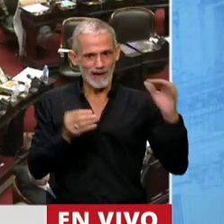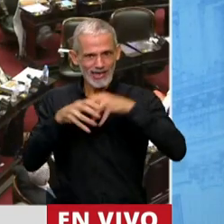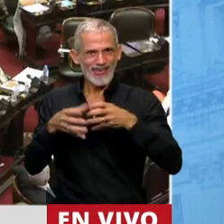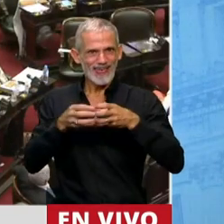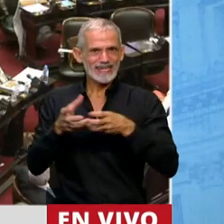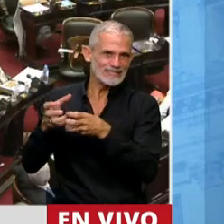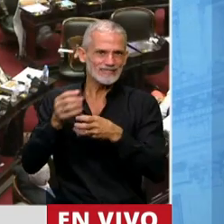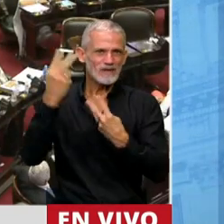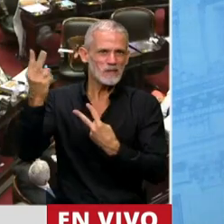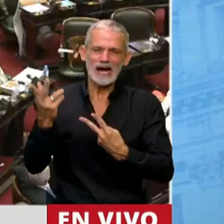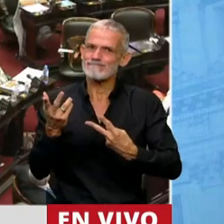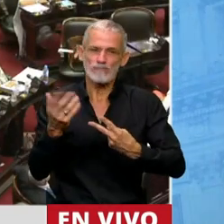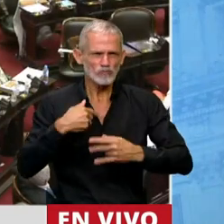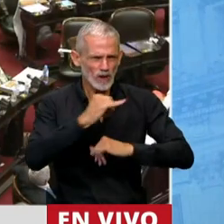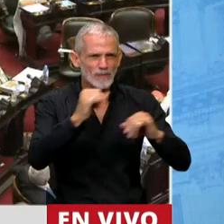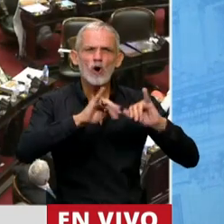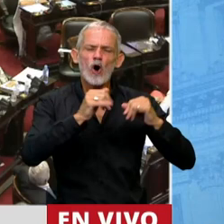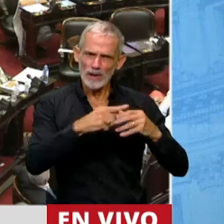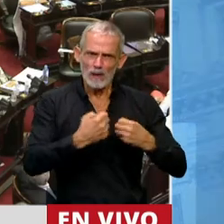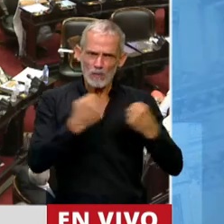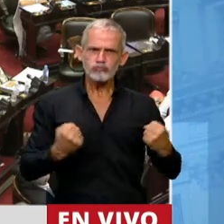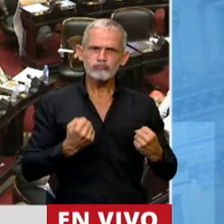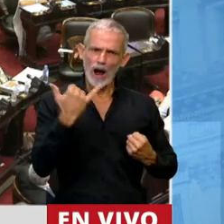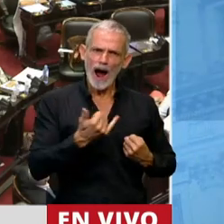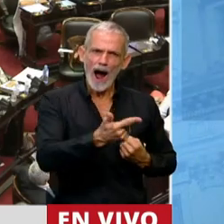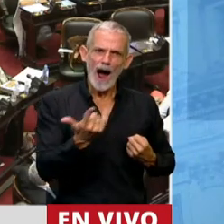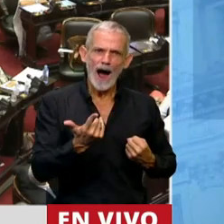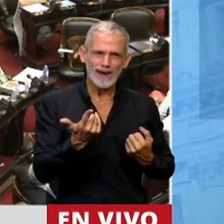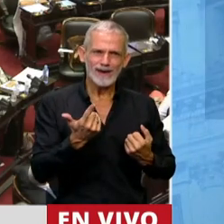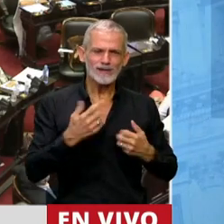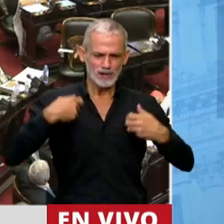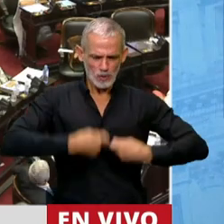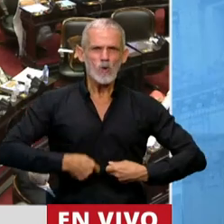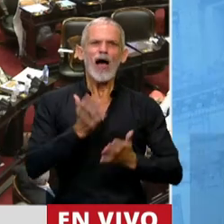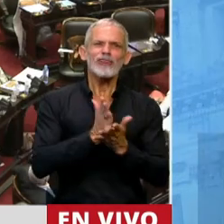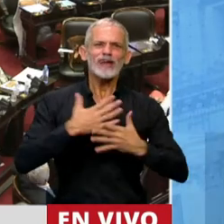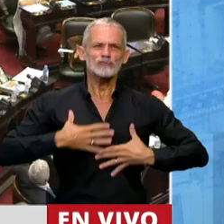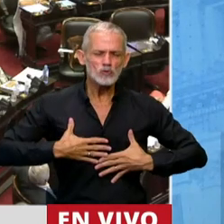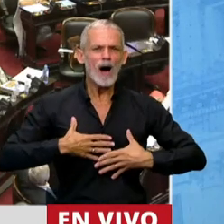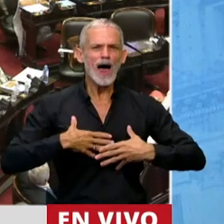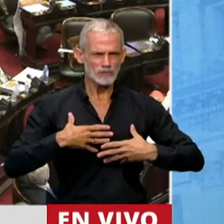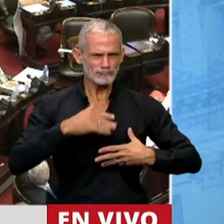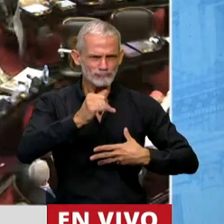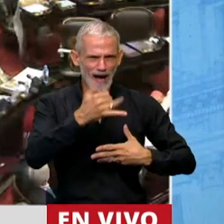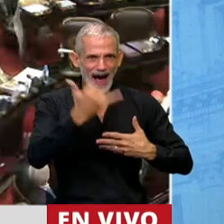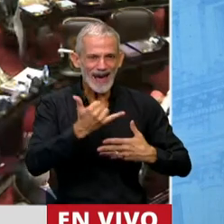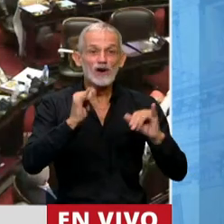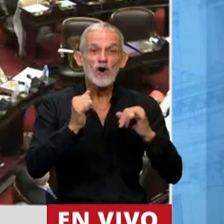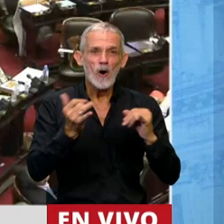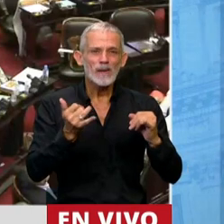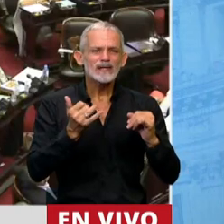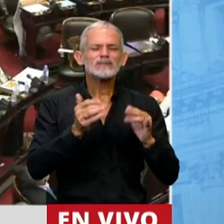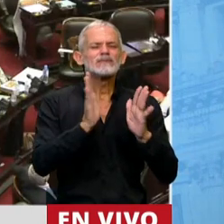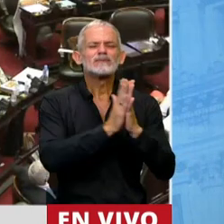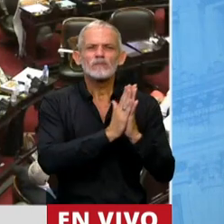jóvenes que son muy valientes y que tienen la camiseta de los derechos humanos puestos, que no se